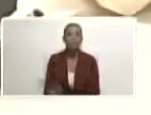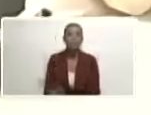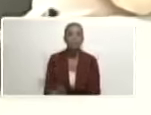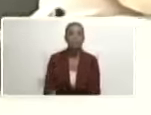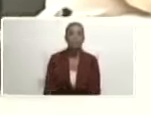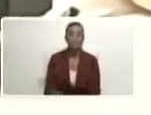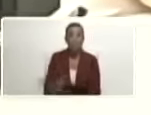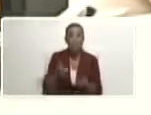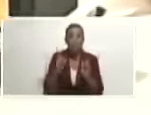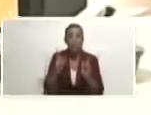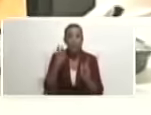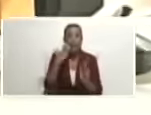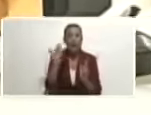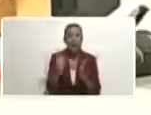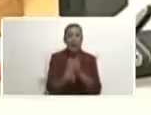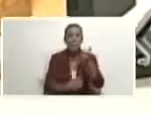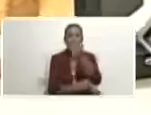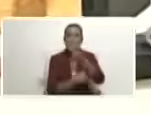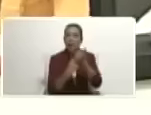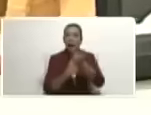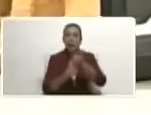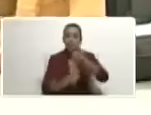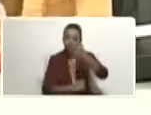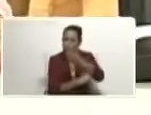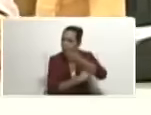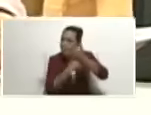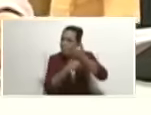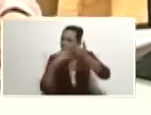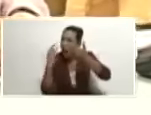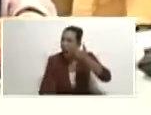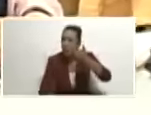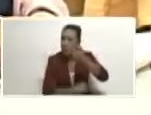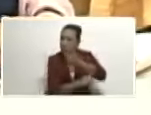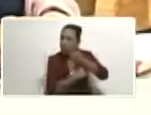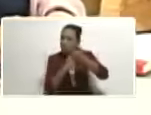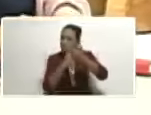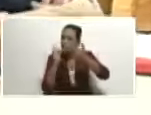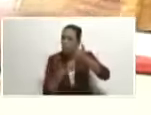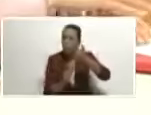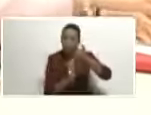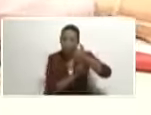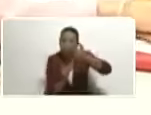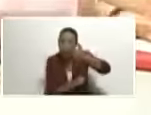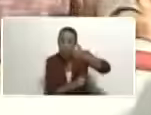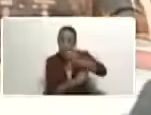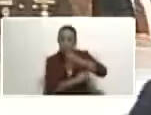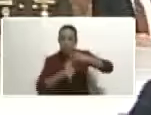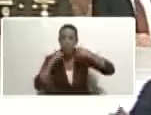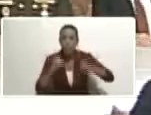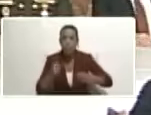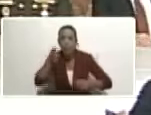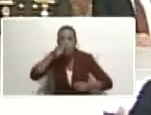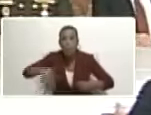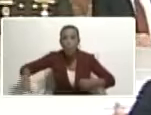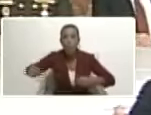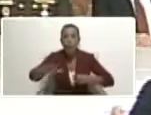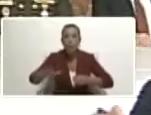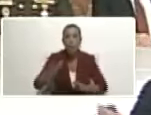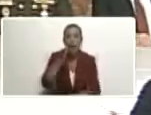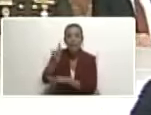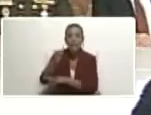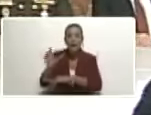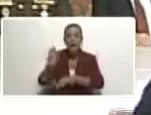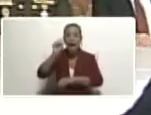Eso nos permitió tener una fortaleza muy grande. Y sobre la base de esa fortaleza, ir a San Vicente de